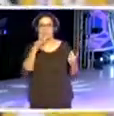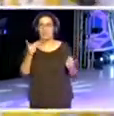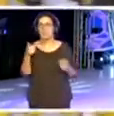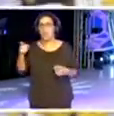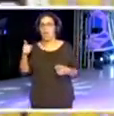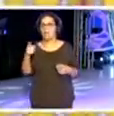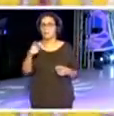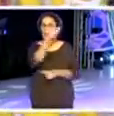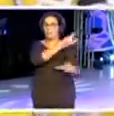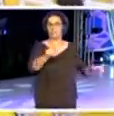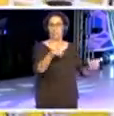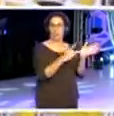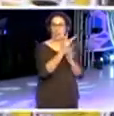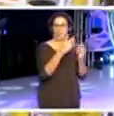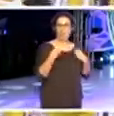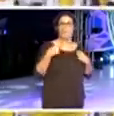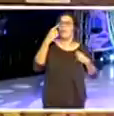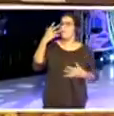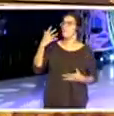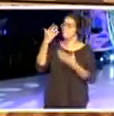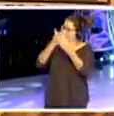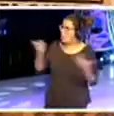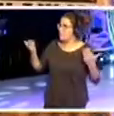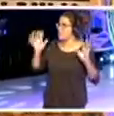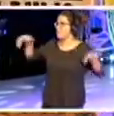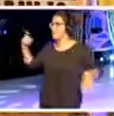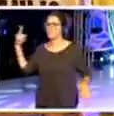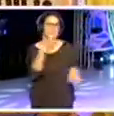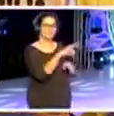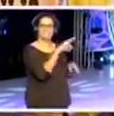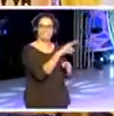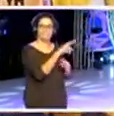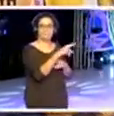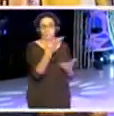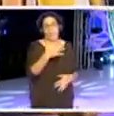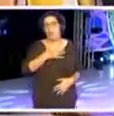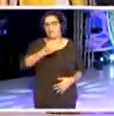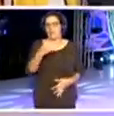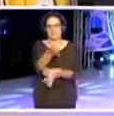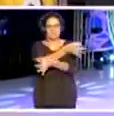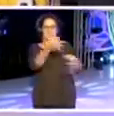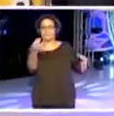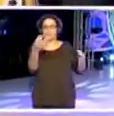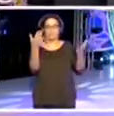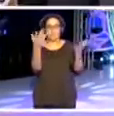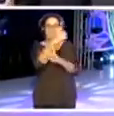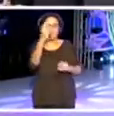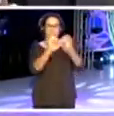Traiciona la confianza del lagunero. No hay alcalde perfecto, hay que joderse.